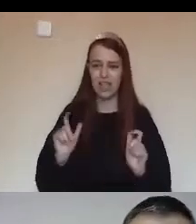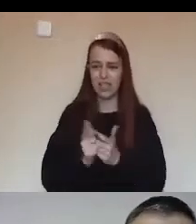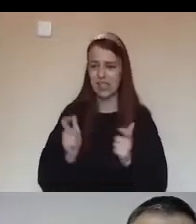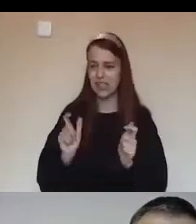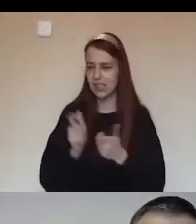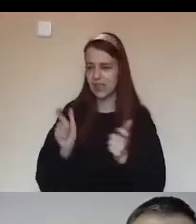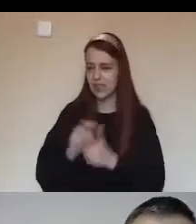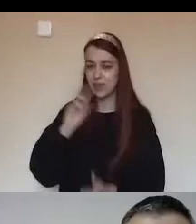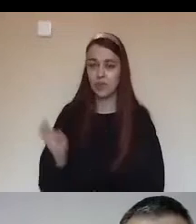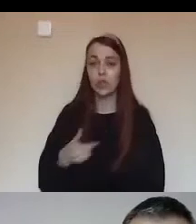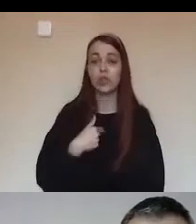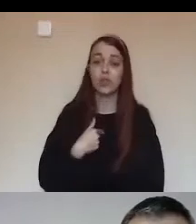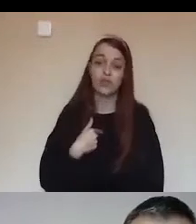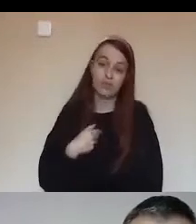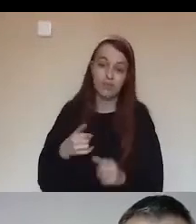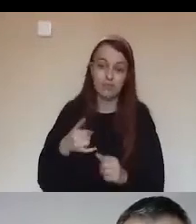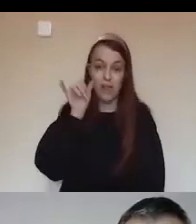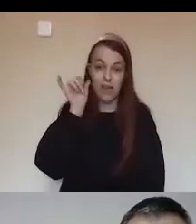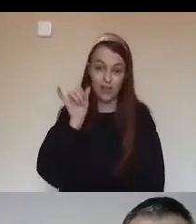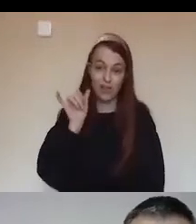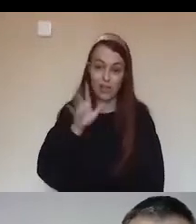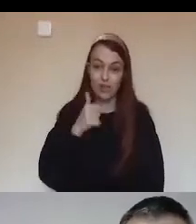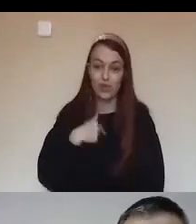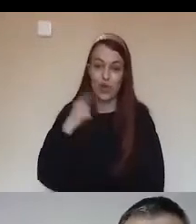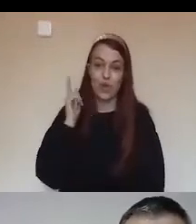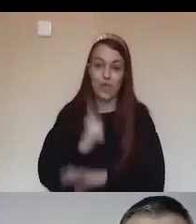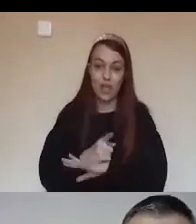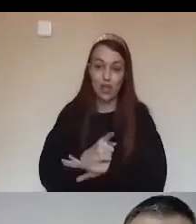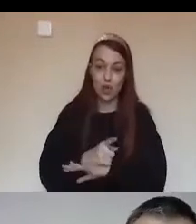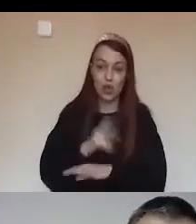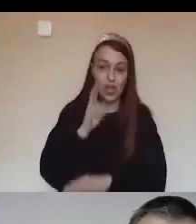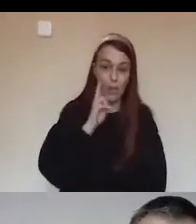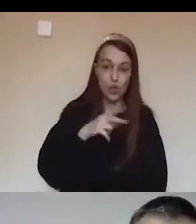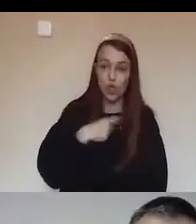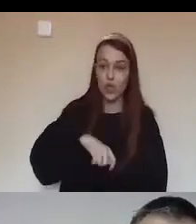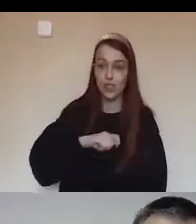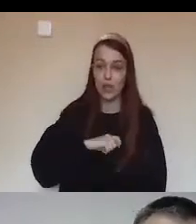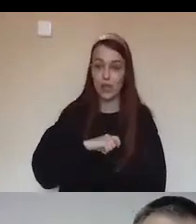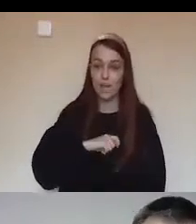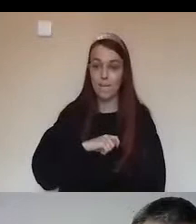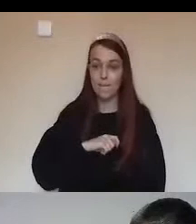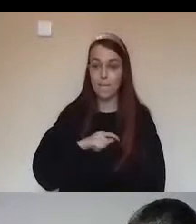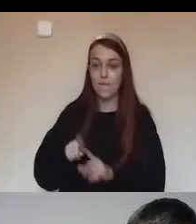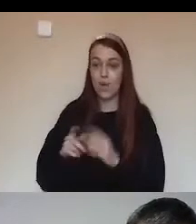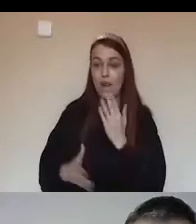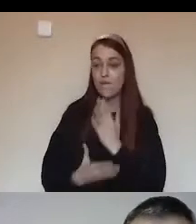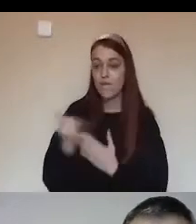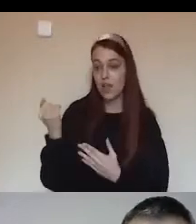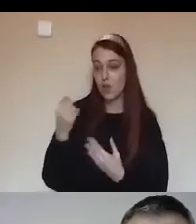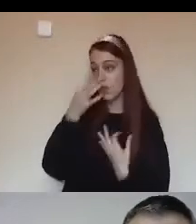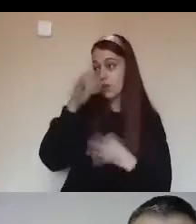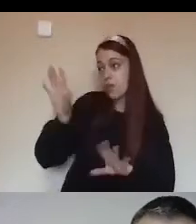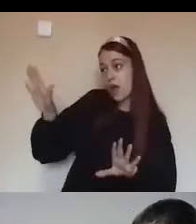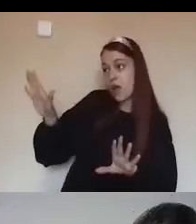que yo tengo la mala suerte de ser uno de los pocos directores de museos de España que no le puede echar la culpa de cualquier fallo al arquitecto. En este